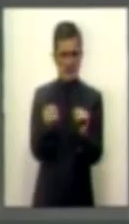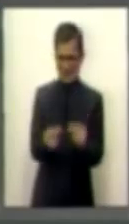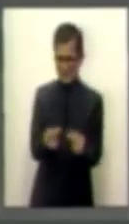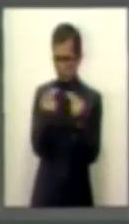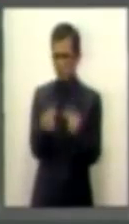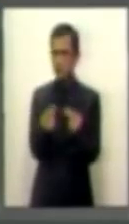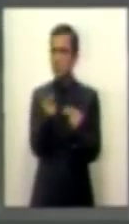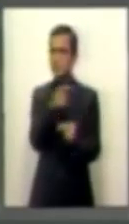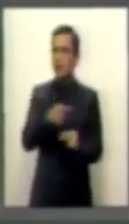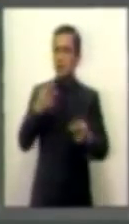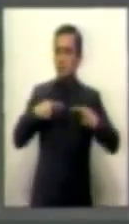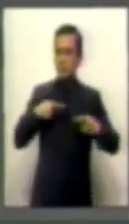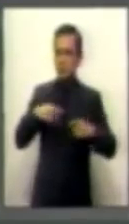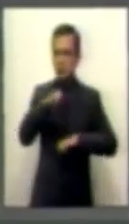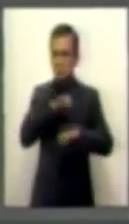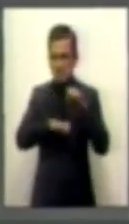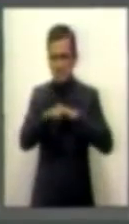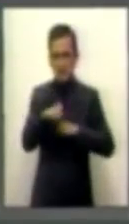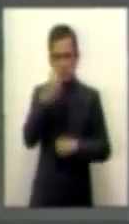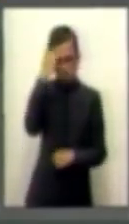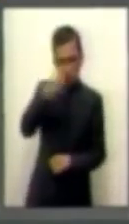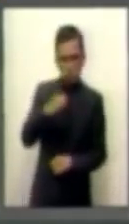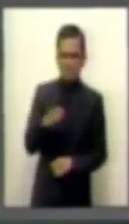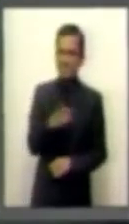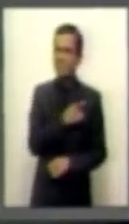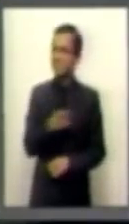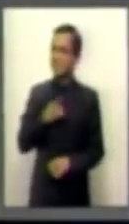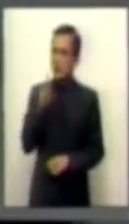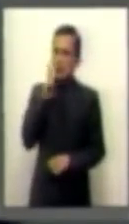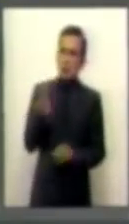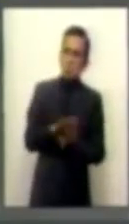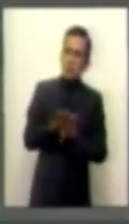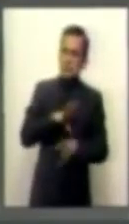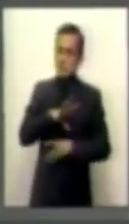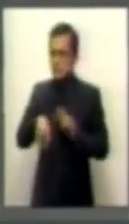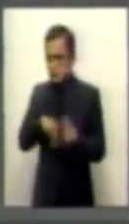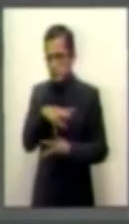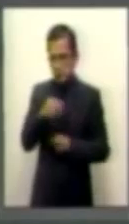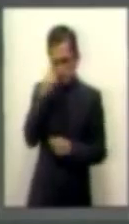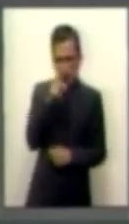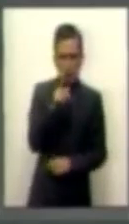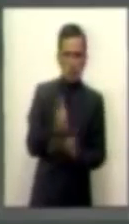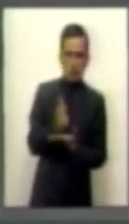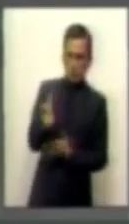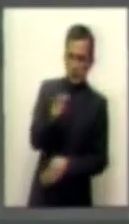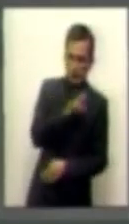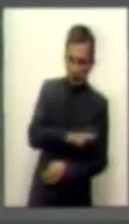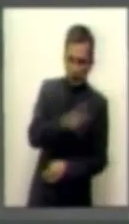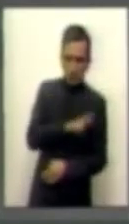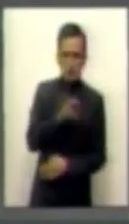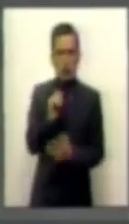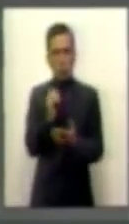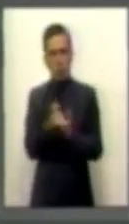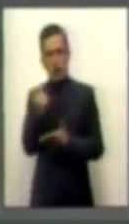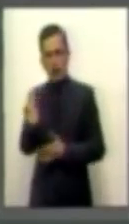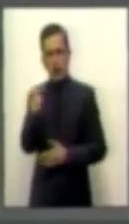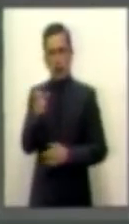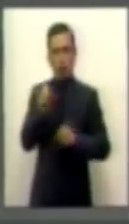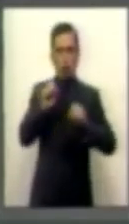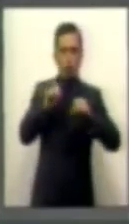tienen que solventar cuestiones que van desde la venta la renta del local comercial u oficina pasando